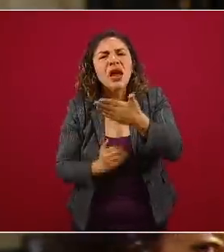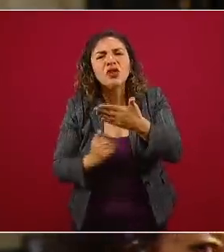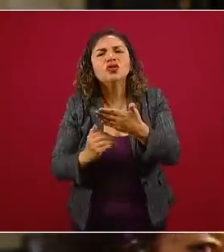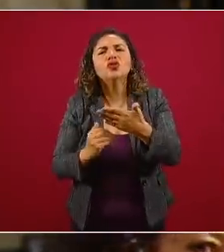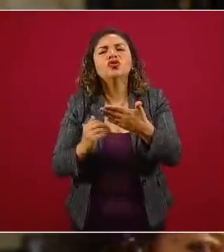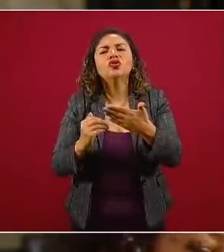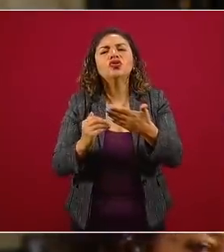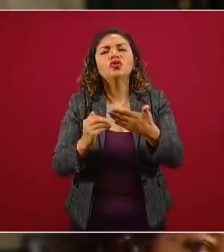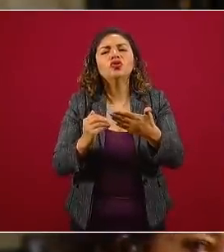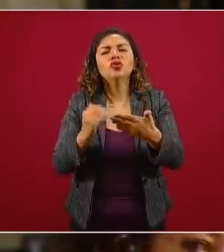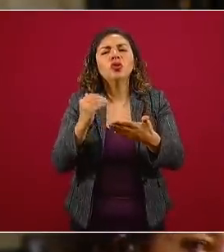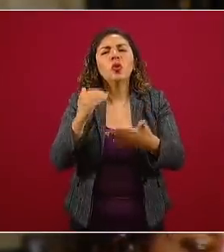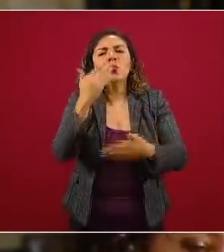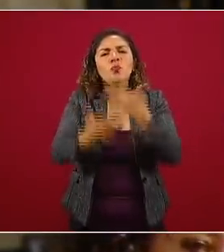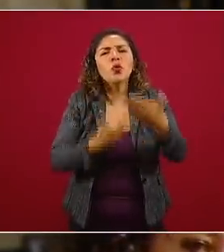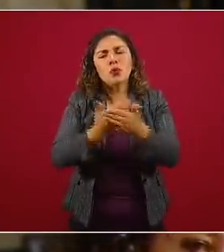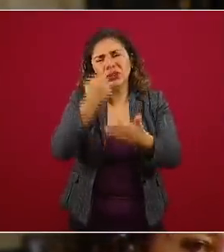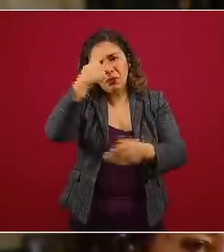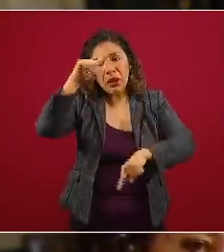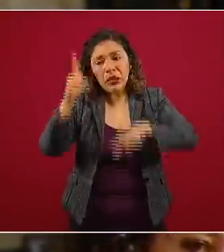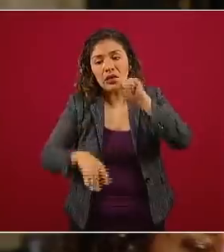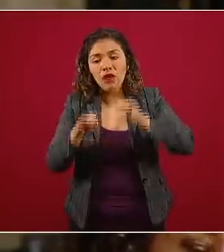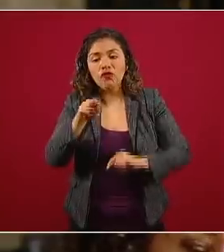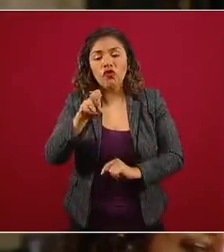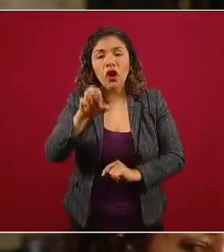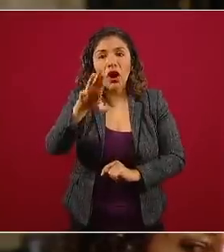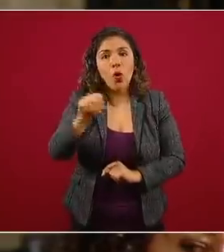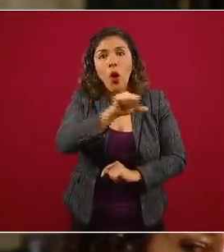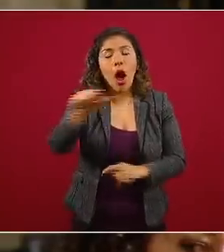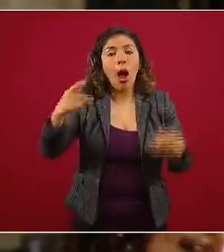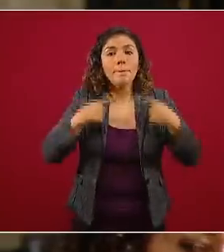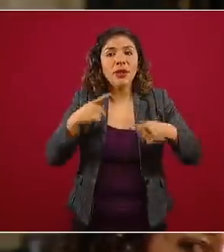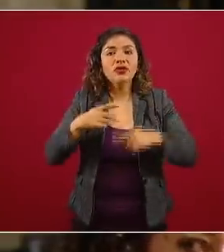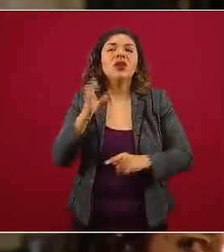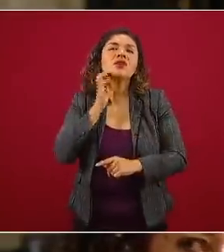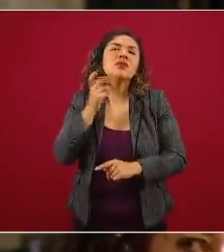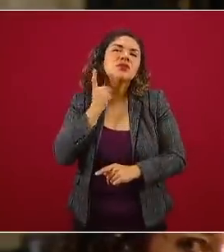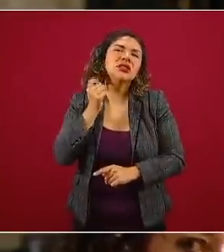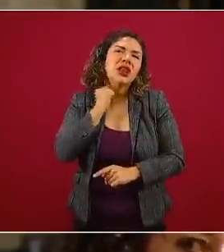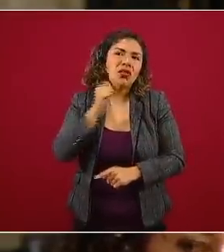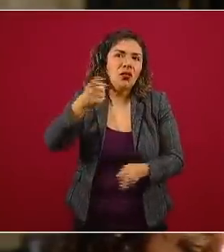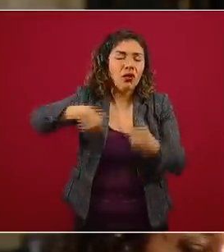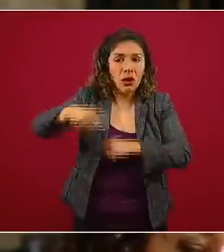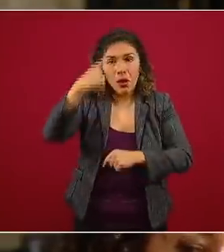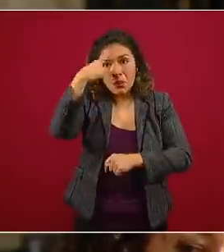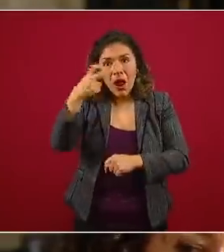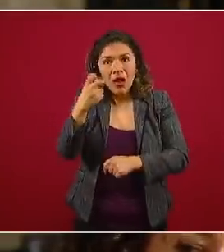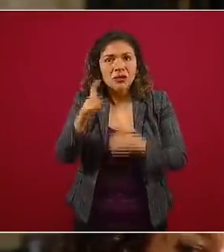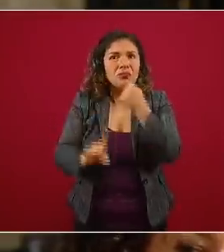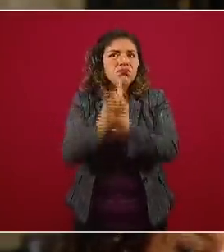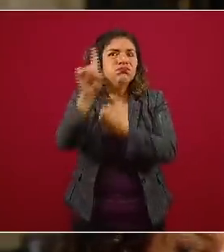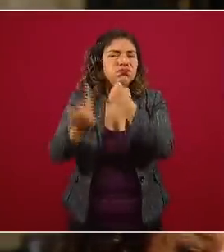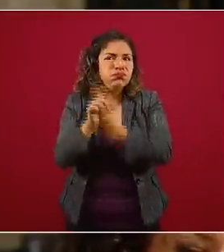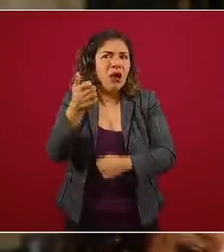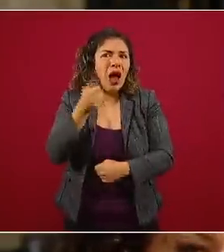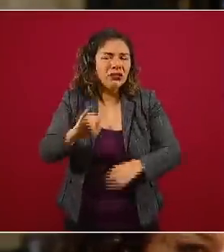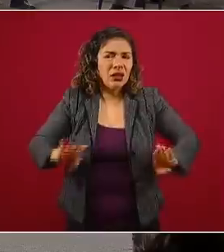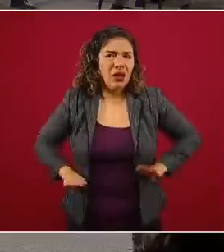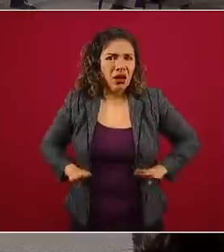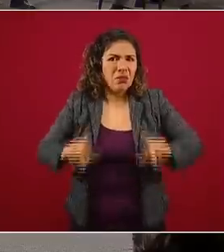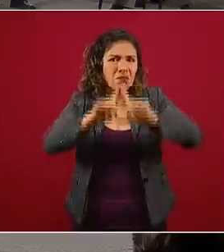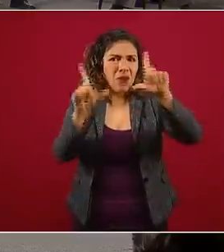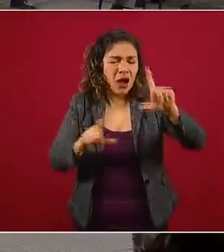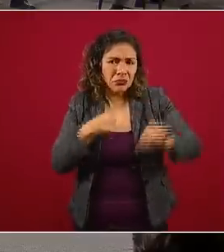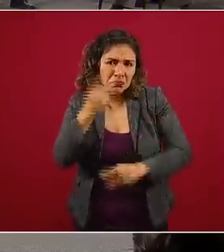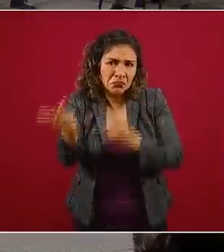la propuesta de que se les quite el fuero a los legisladores federales para evitar este tipo de situaciones en el país